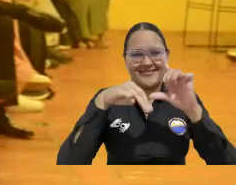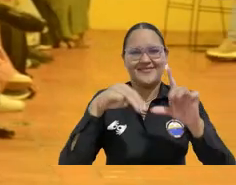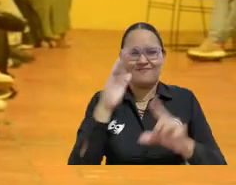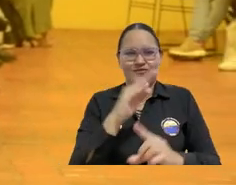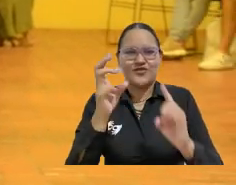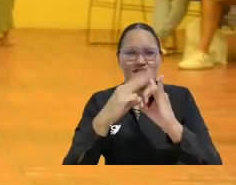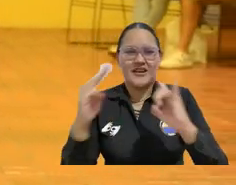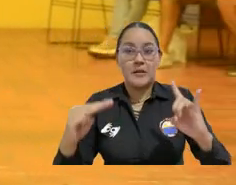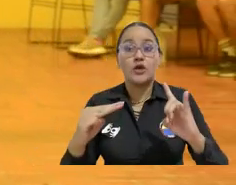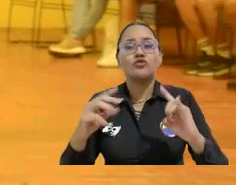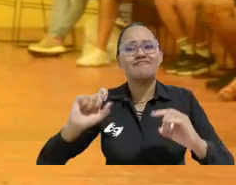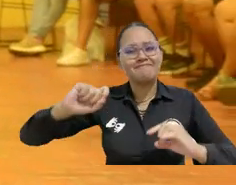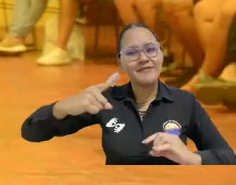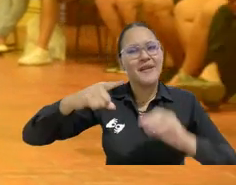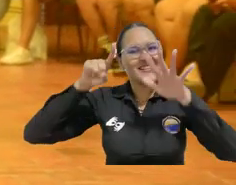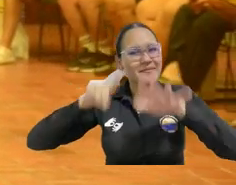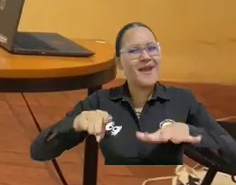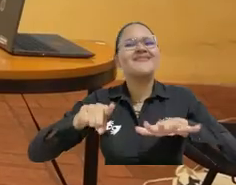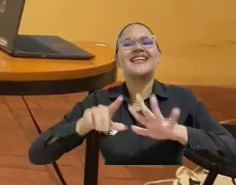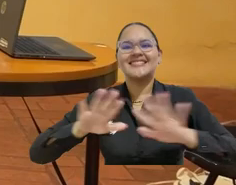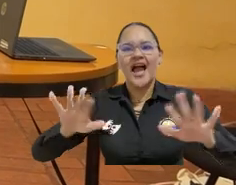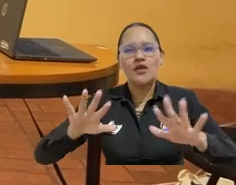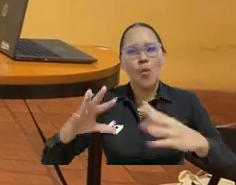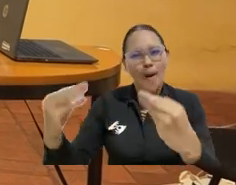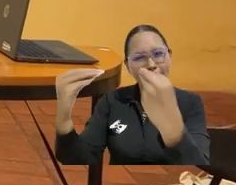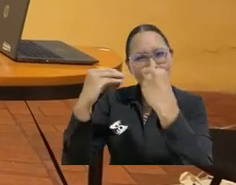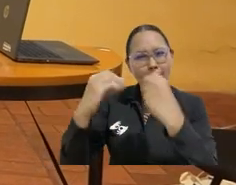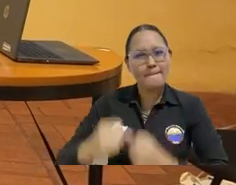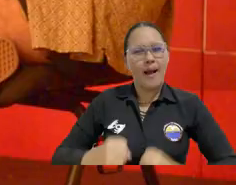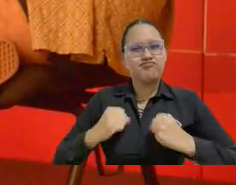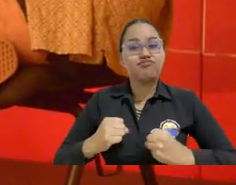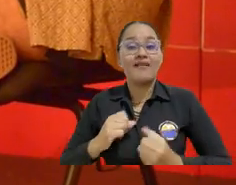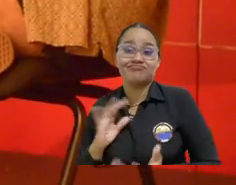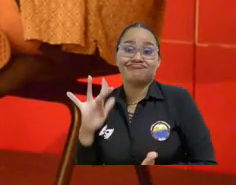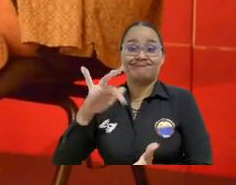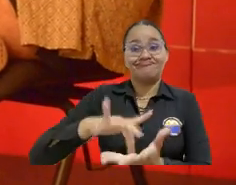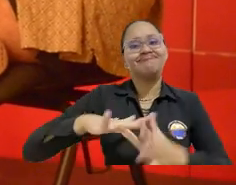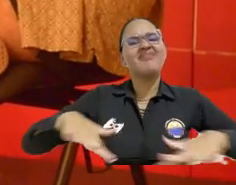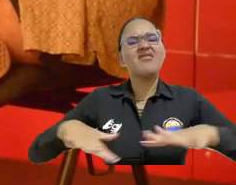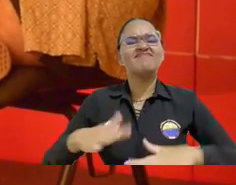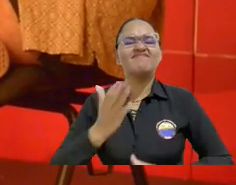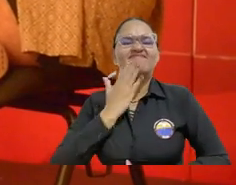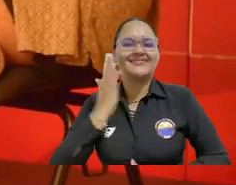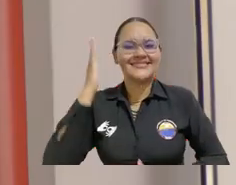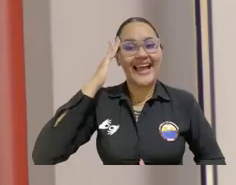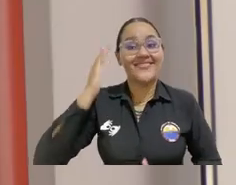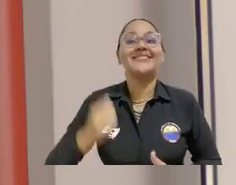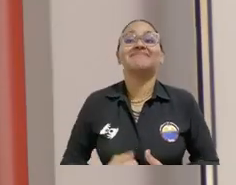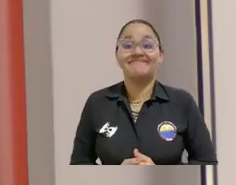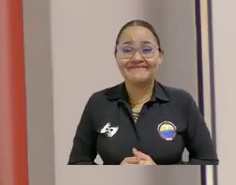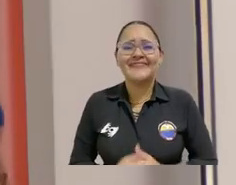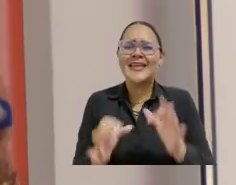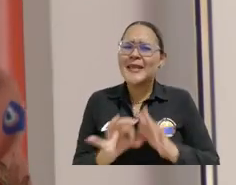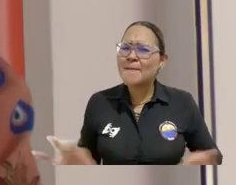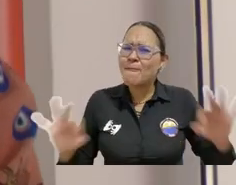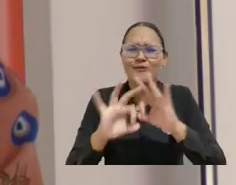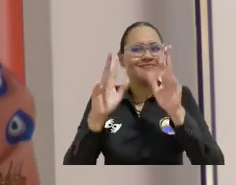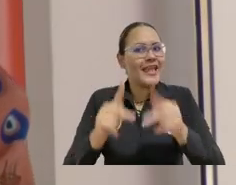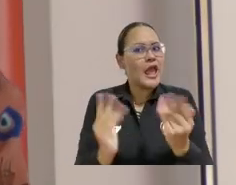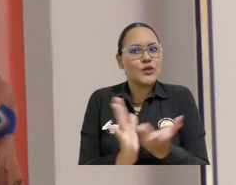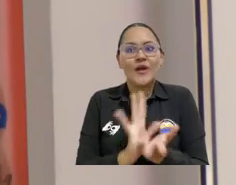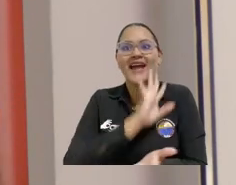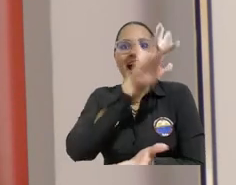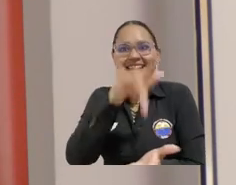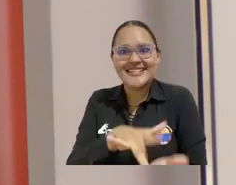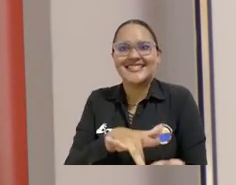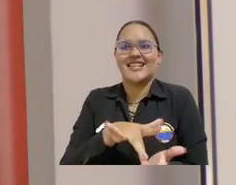de la maestría de la Universidad del Magdalena, sé que desde el primer semestre se te prepara para este escenario. Los estudiantes deberían vivir un festival como este